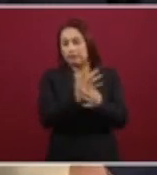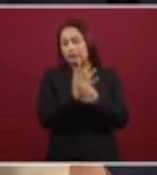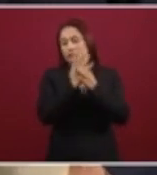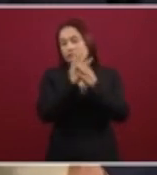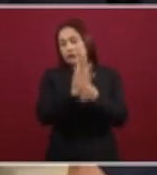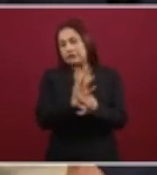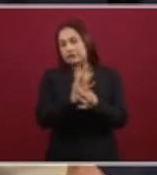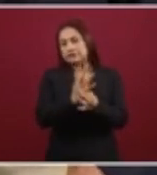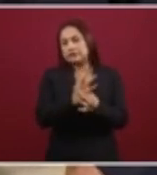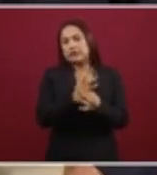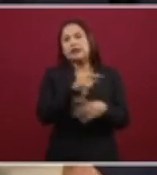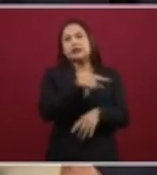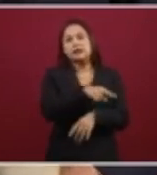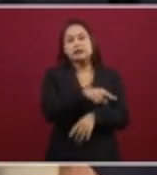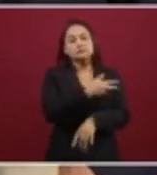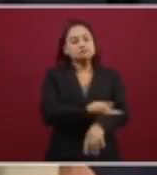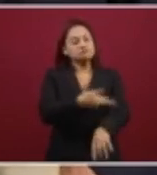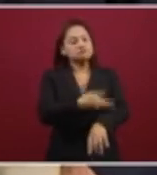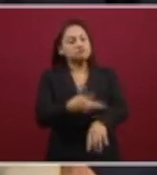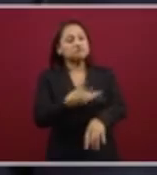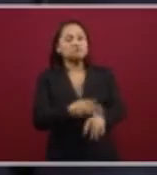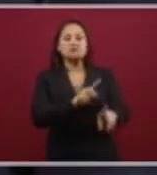de cualquier tipo.